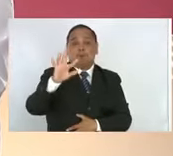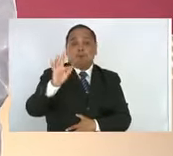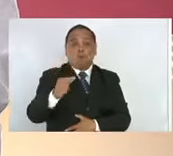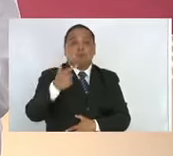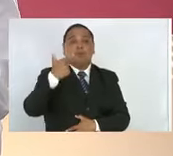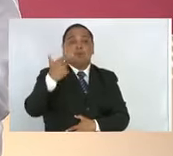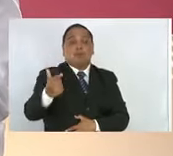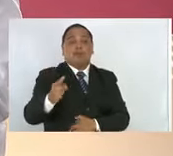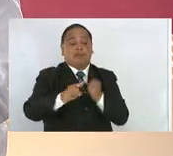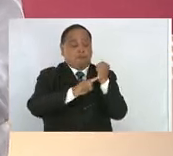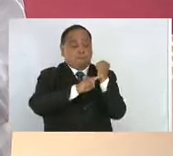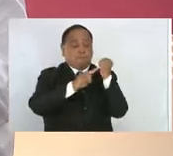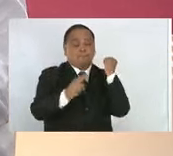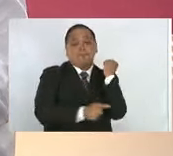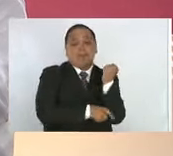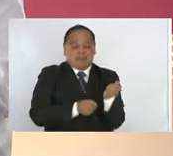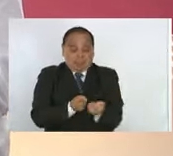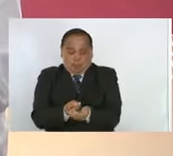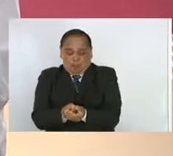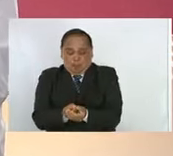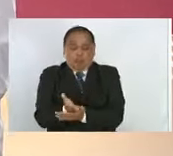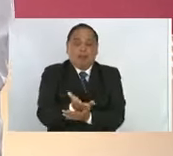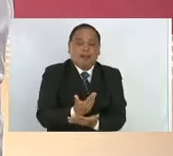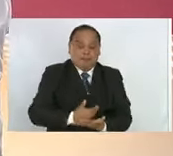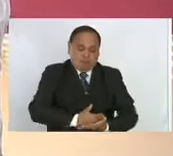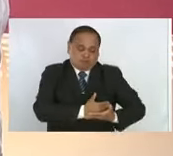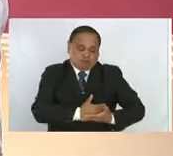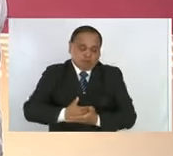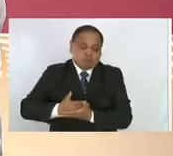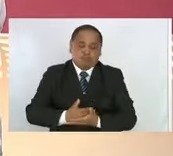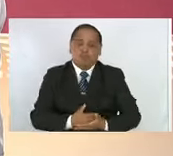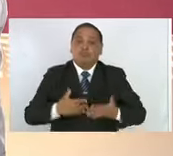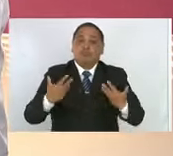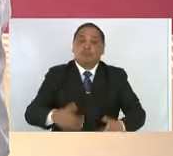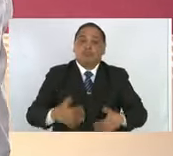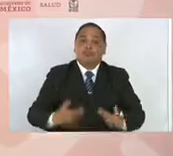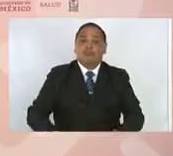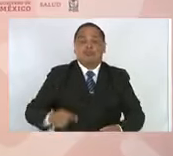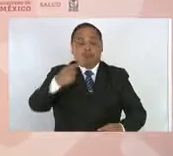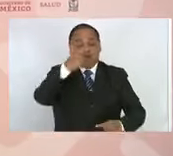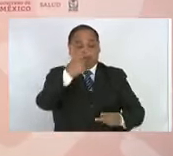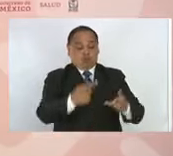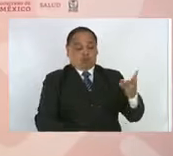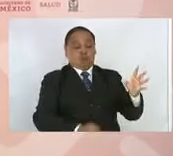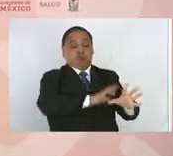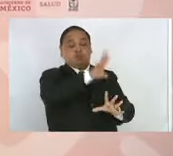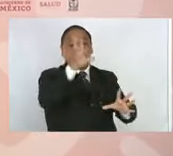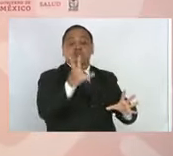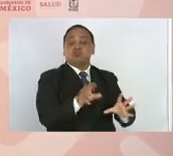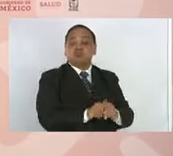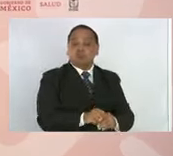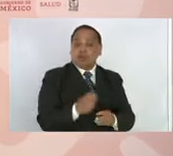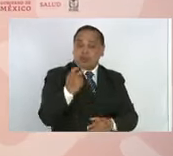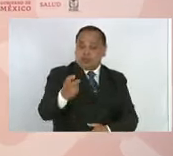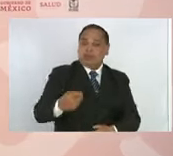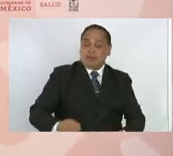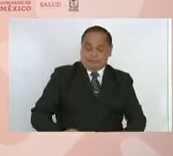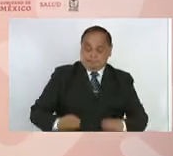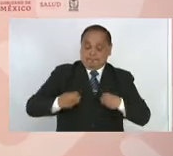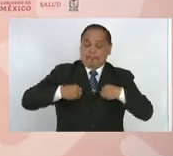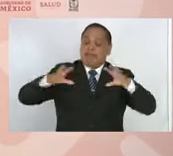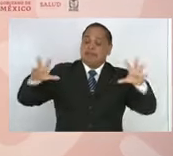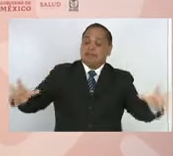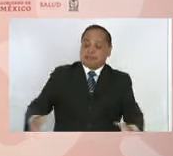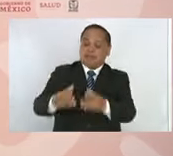1.347 partos, entre otros servicios. Todo esto, sin lugar a dudas, ha contribuido a salvar miles de